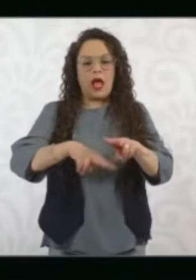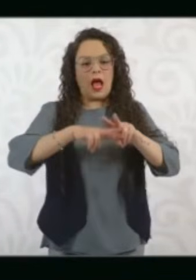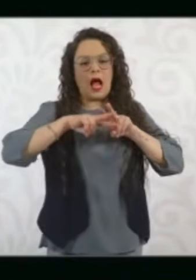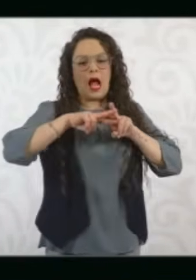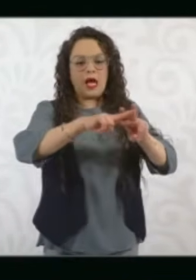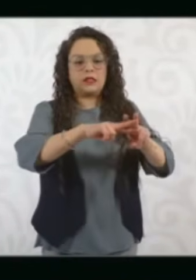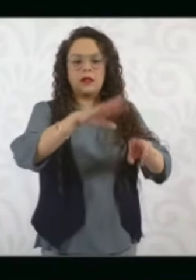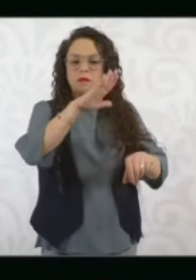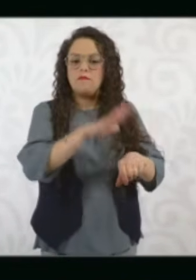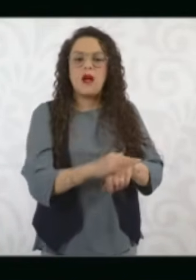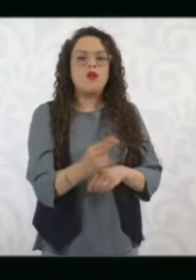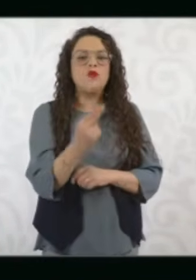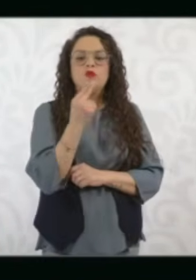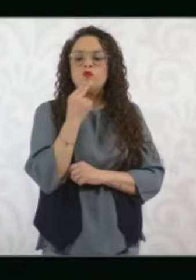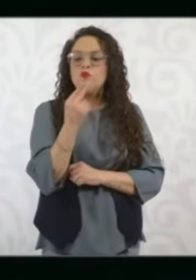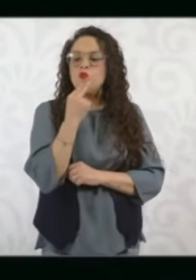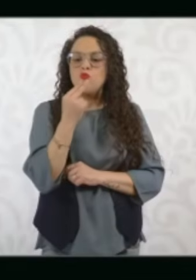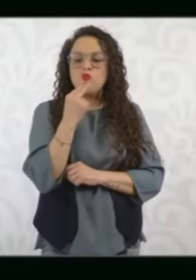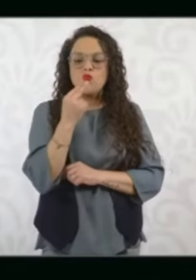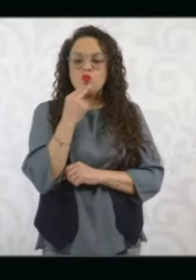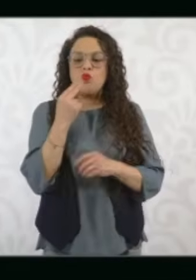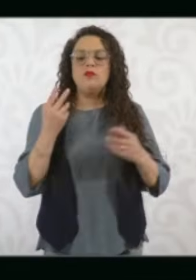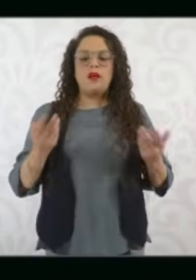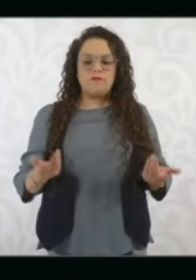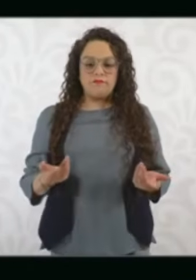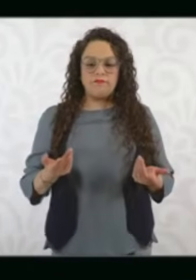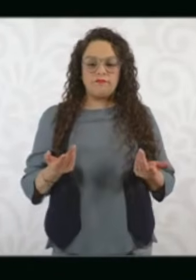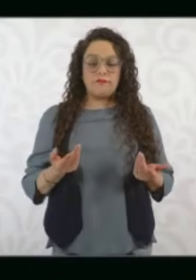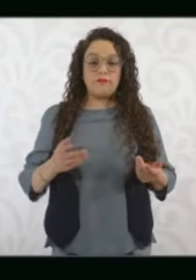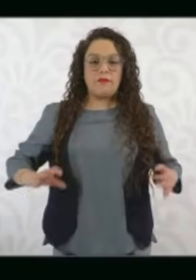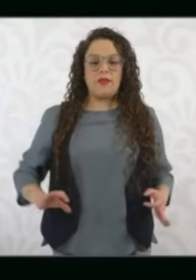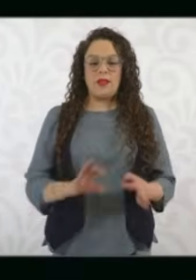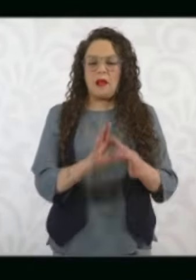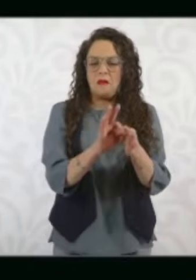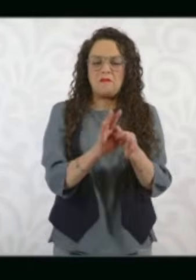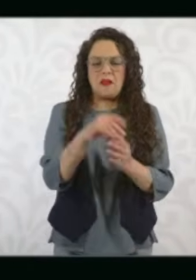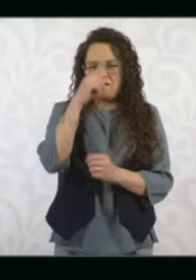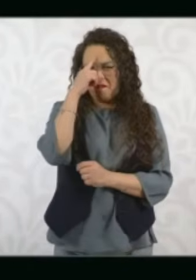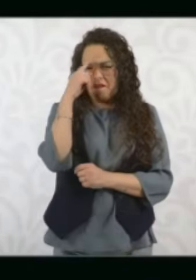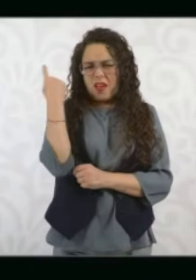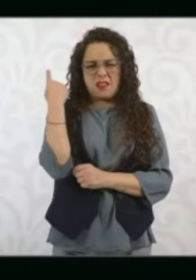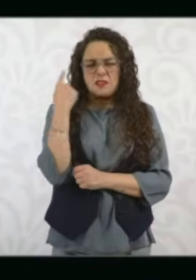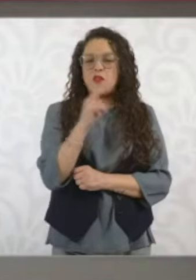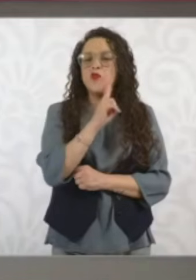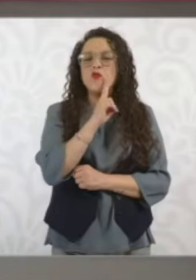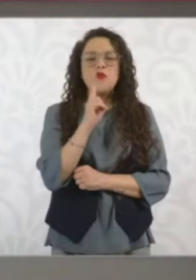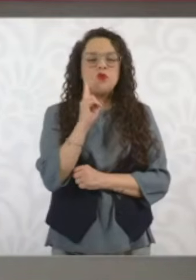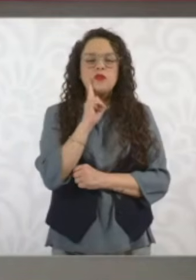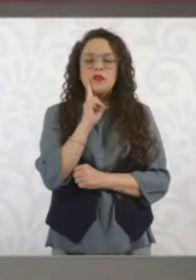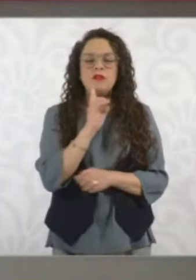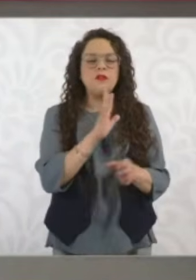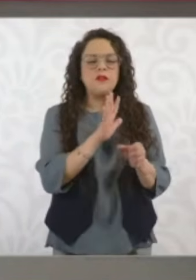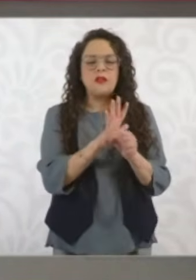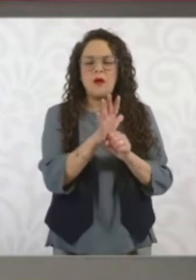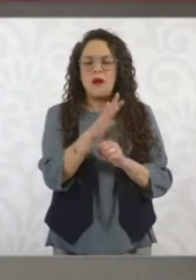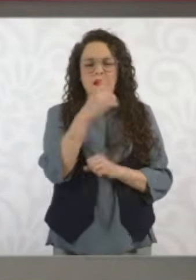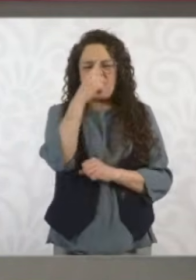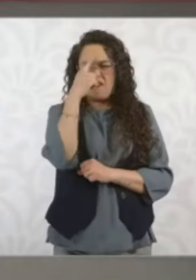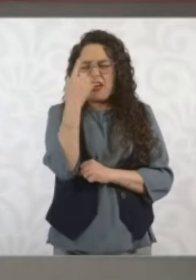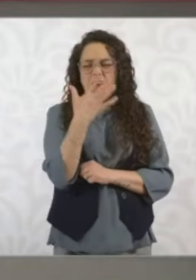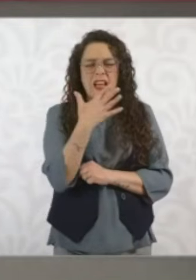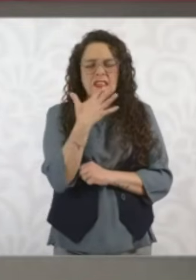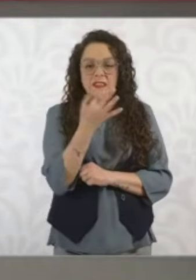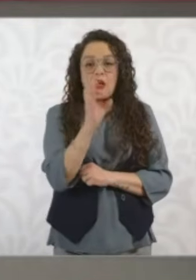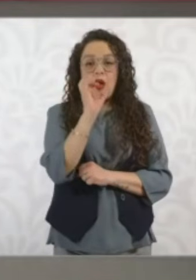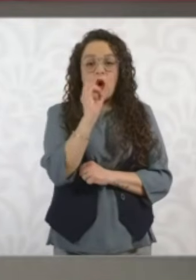más utilizan y son las narrativas que las vinculan prácticamente a cualquier noticia o contenido que están